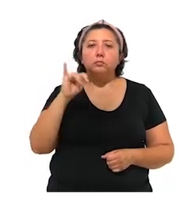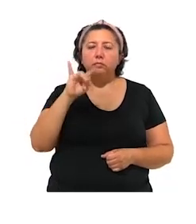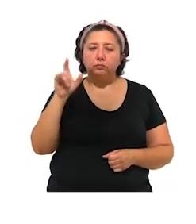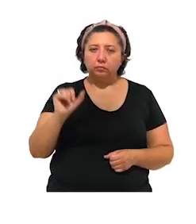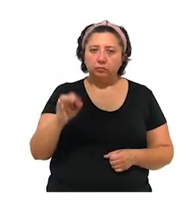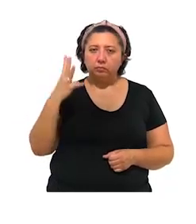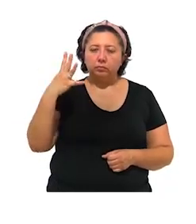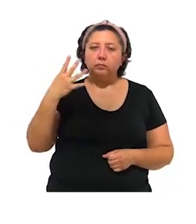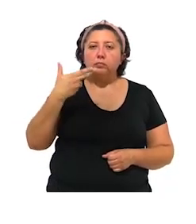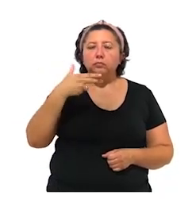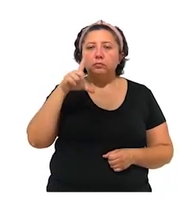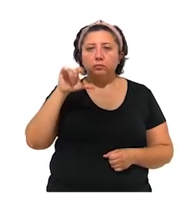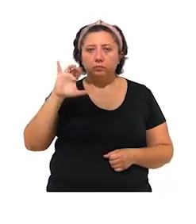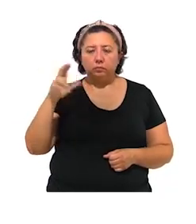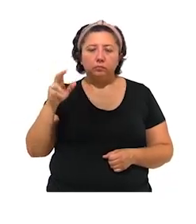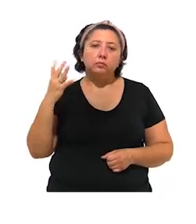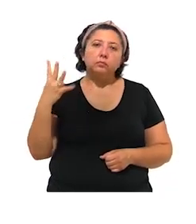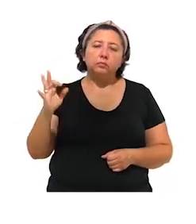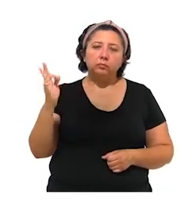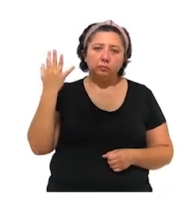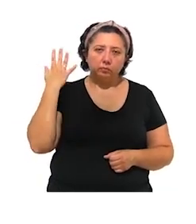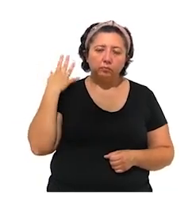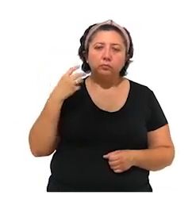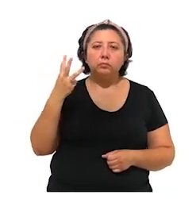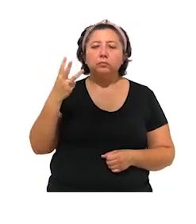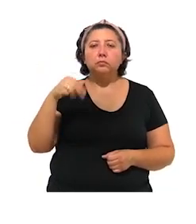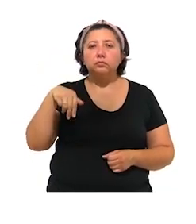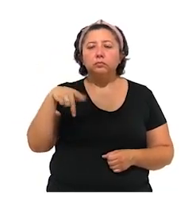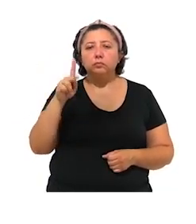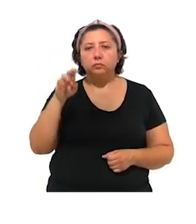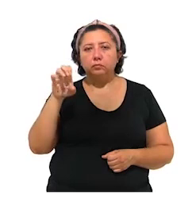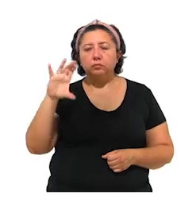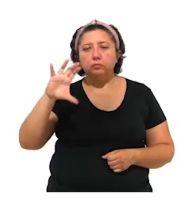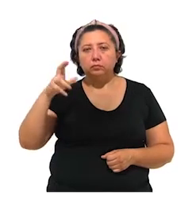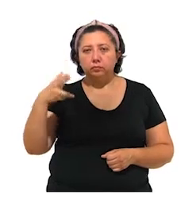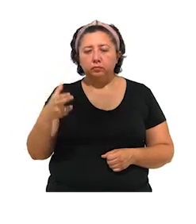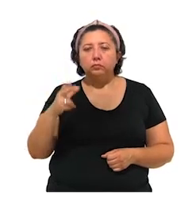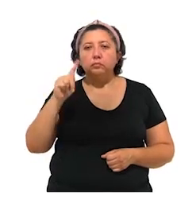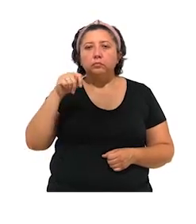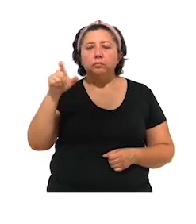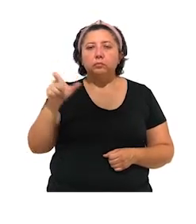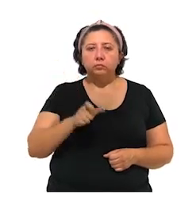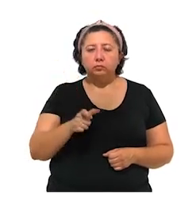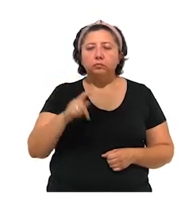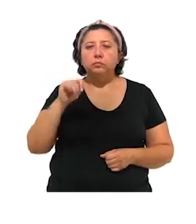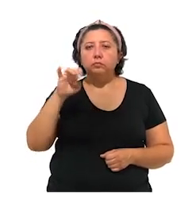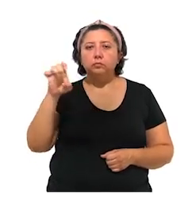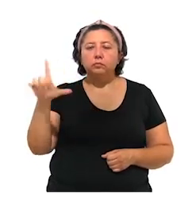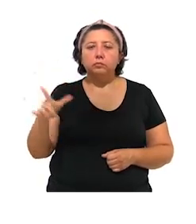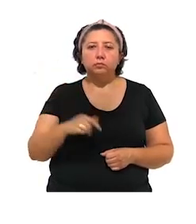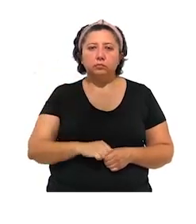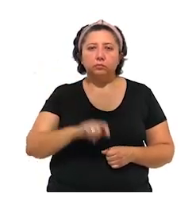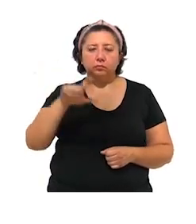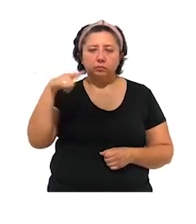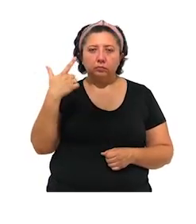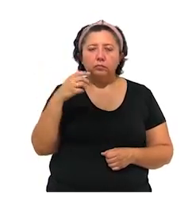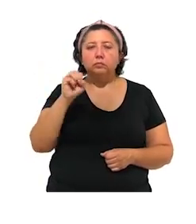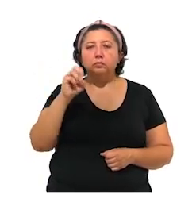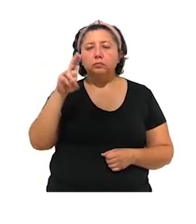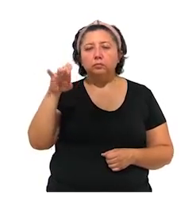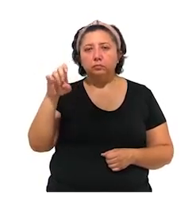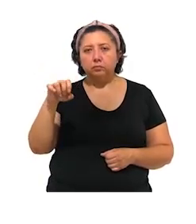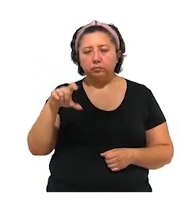Tizimim, 4 en Jalachó y 4 foráneos, 3 en Mocochá, Muxupip, Tecash y Ticul, 2 en